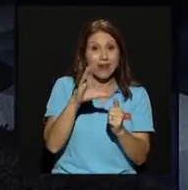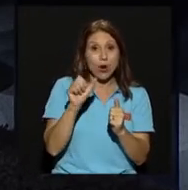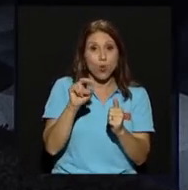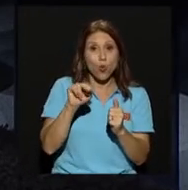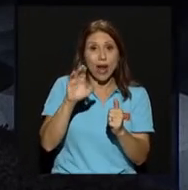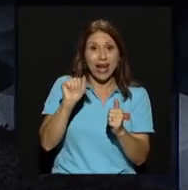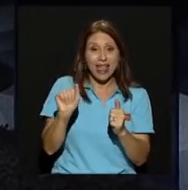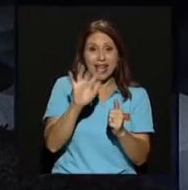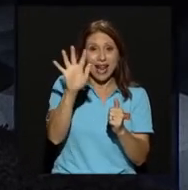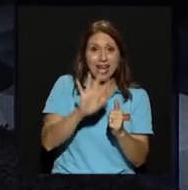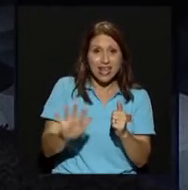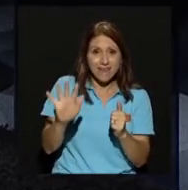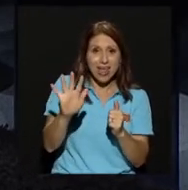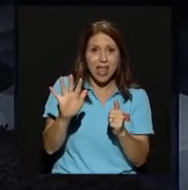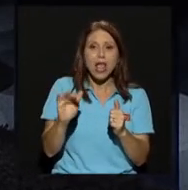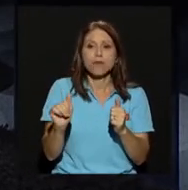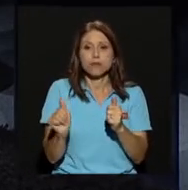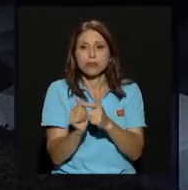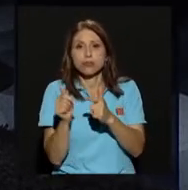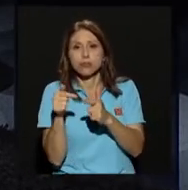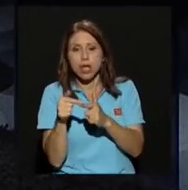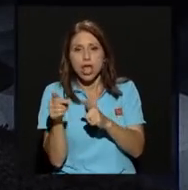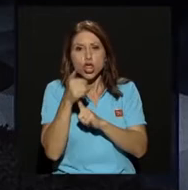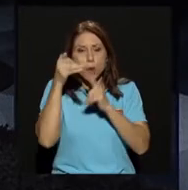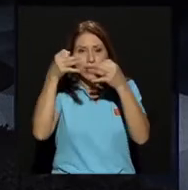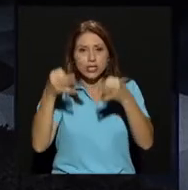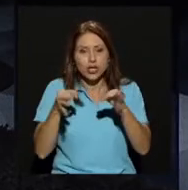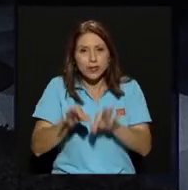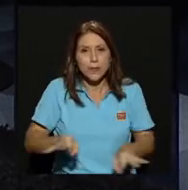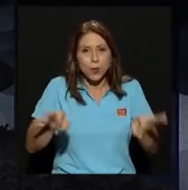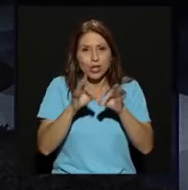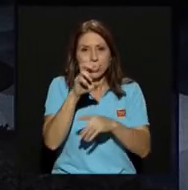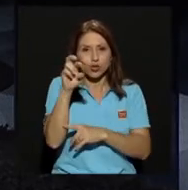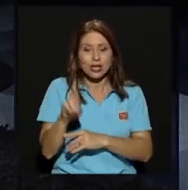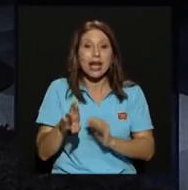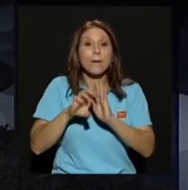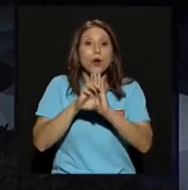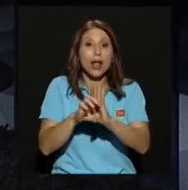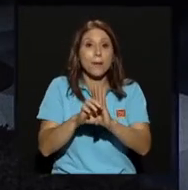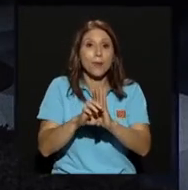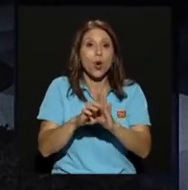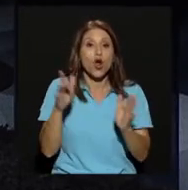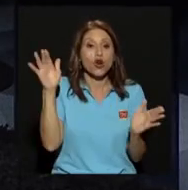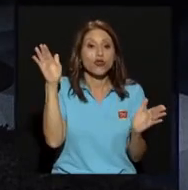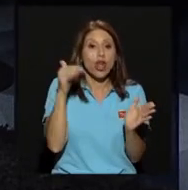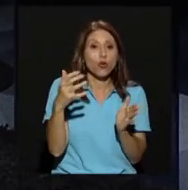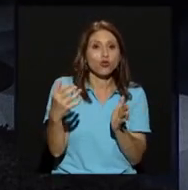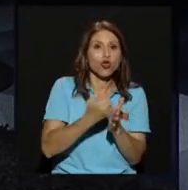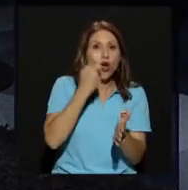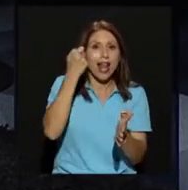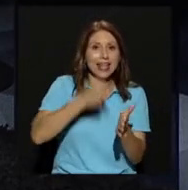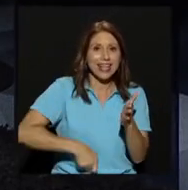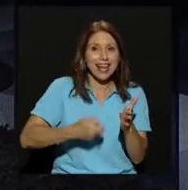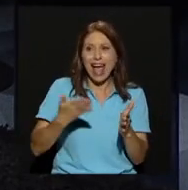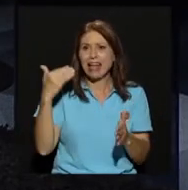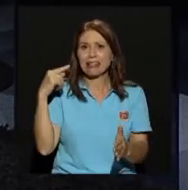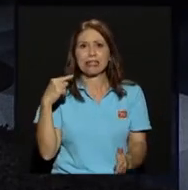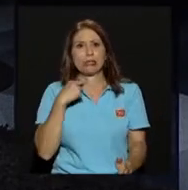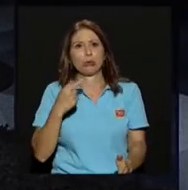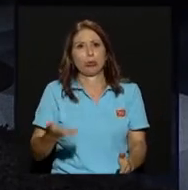una serie de medidas importantes entre ellas la reducción del arancel que antes era muy alto y por lo tanto tenía un efecto